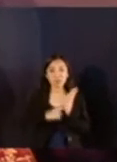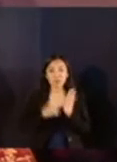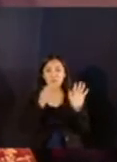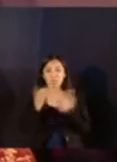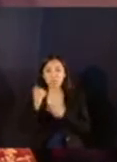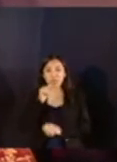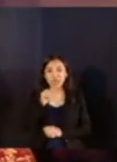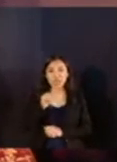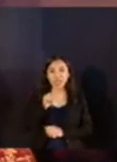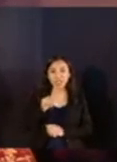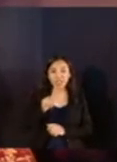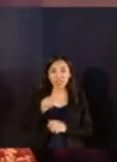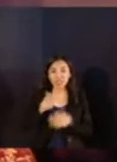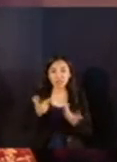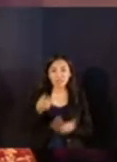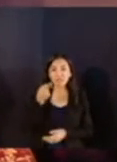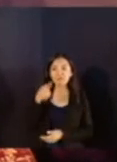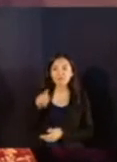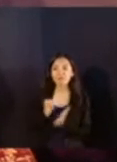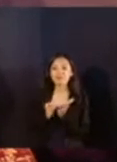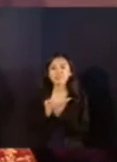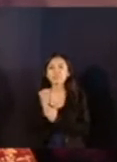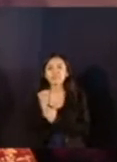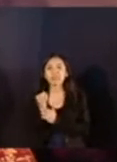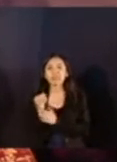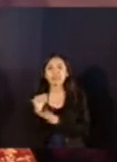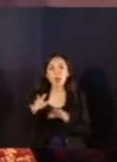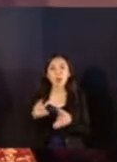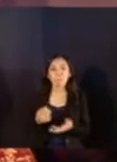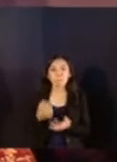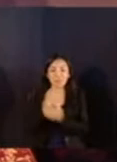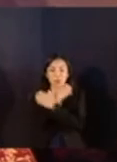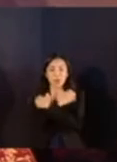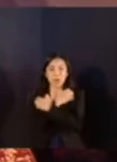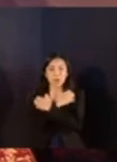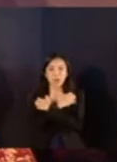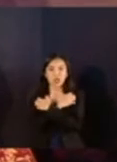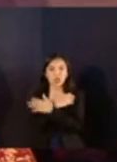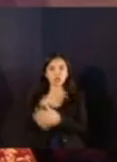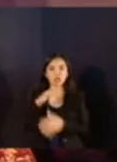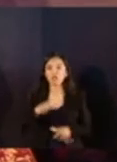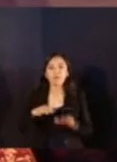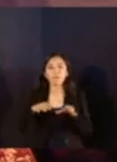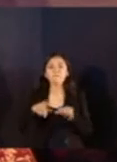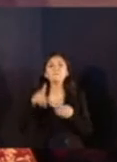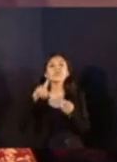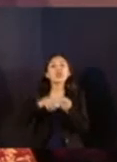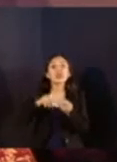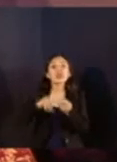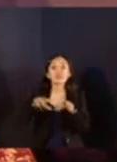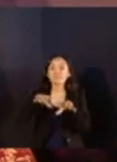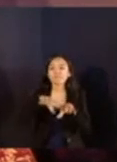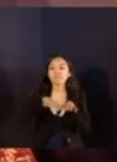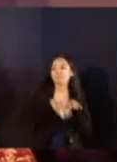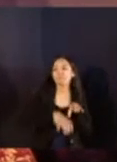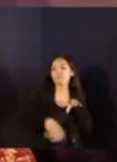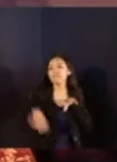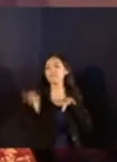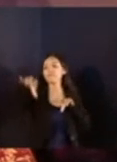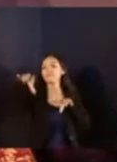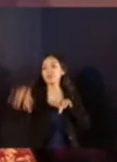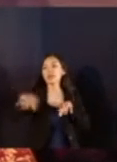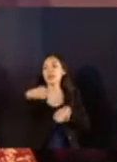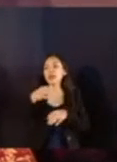1917 decidió descentralizar la educación enviándola a las entidades y a